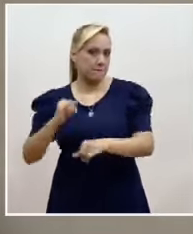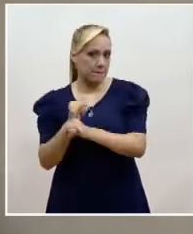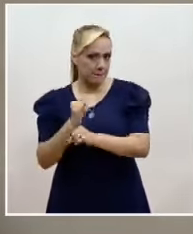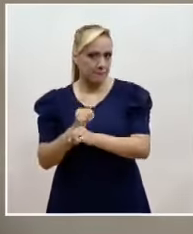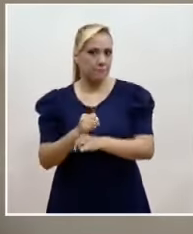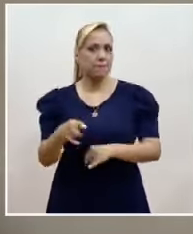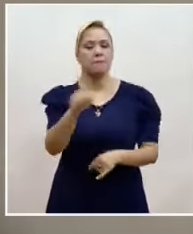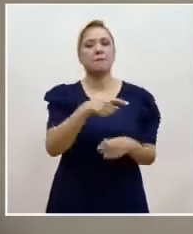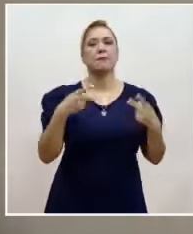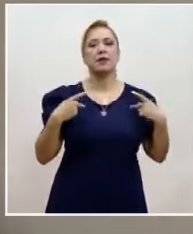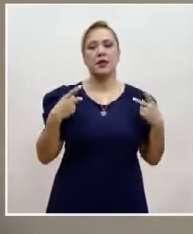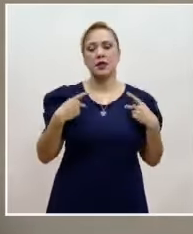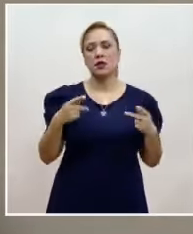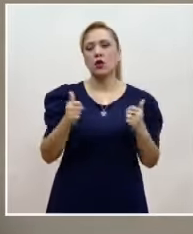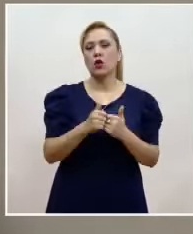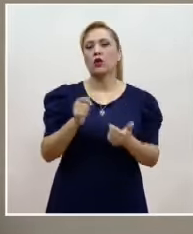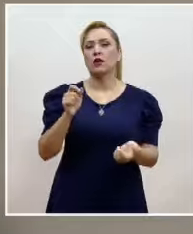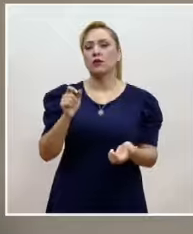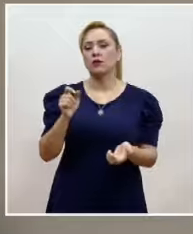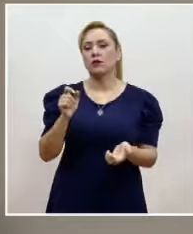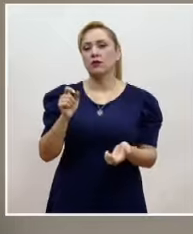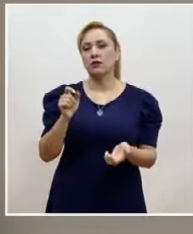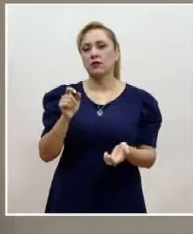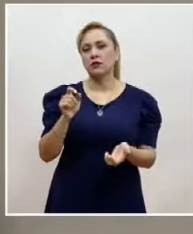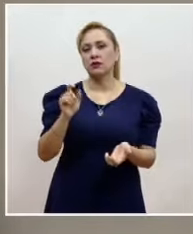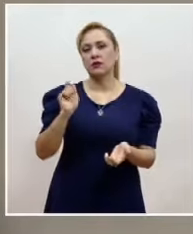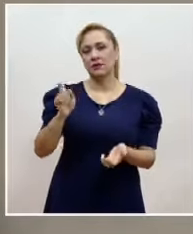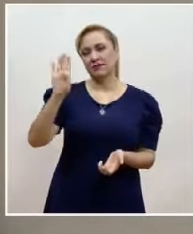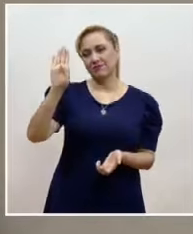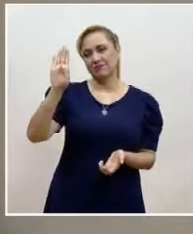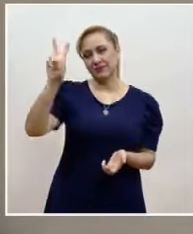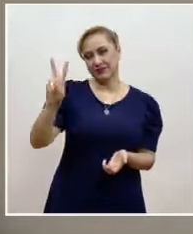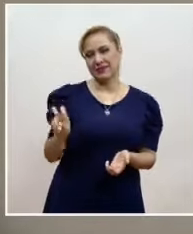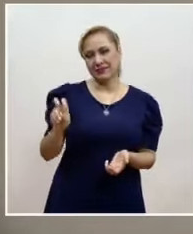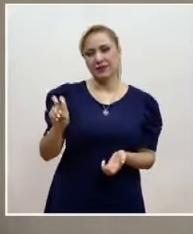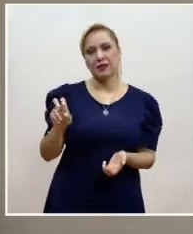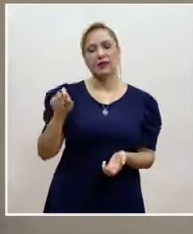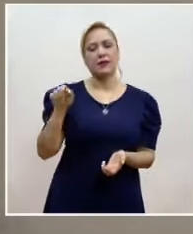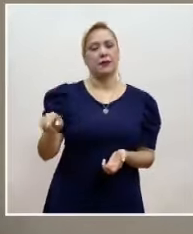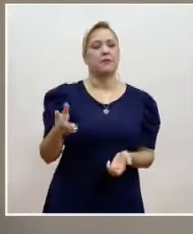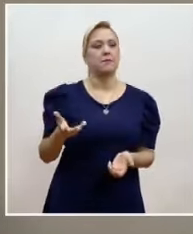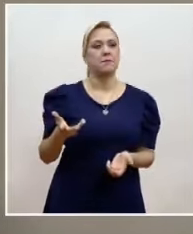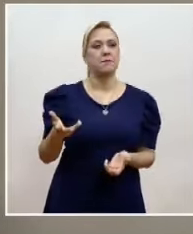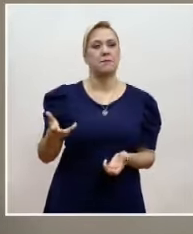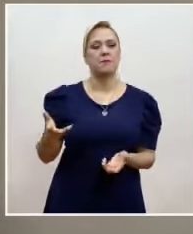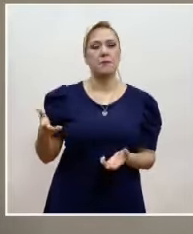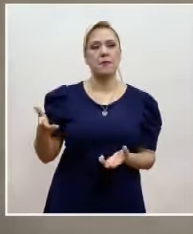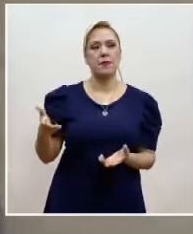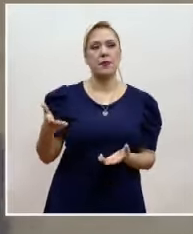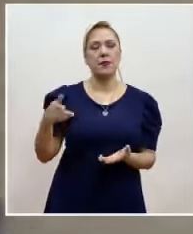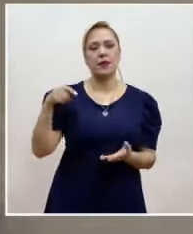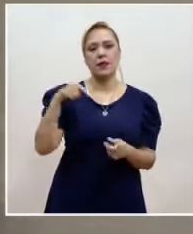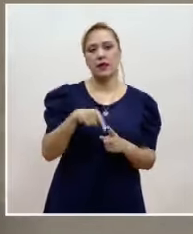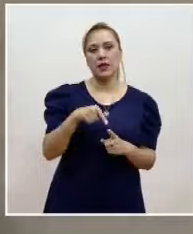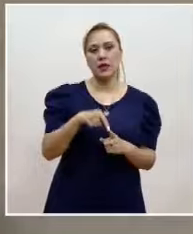personas, por medio de Bitcoin, bueno, no es Bitcoin, pero sí es blockchain, bueno, entras por